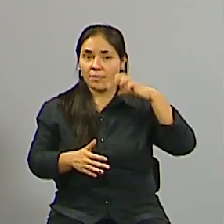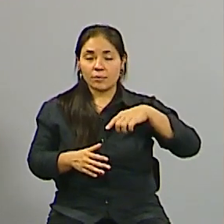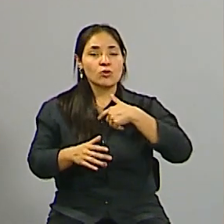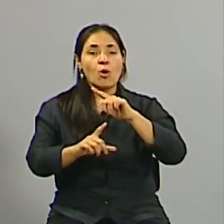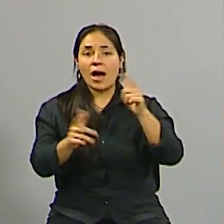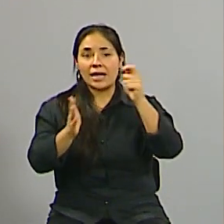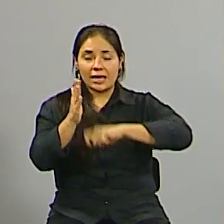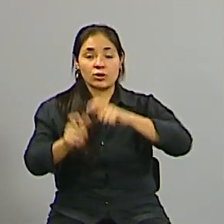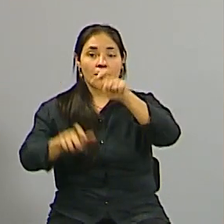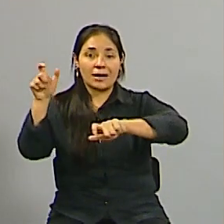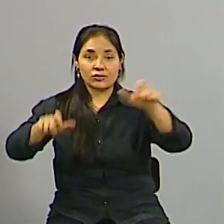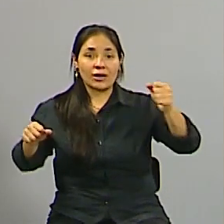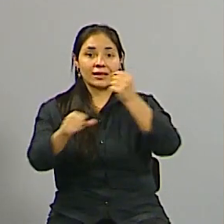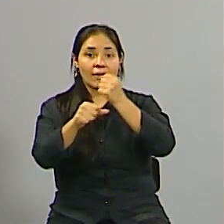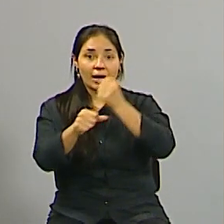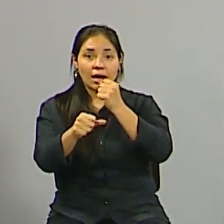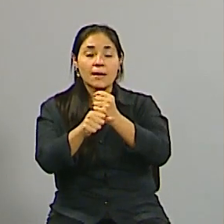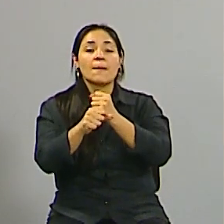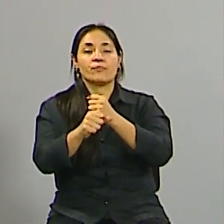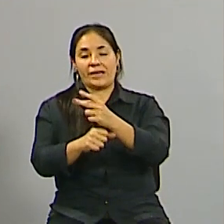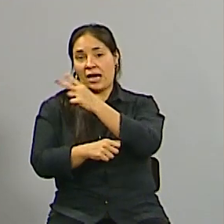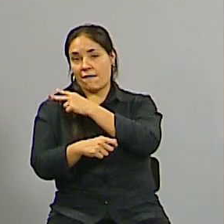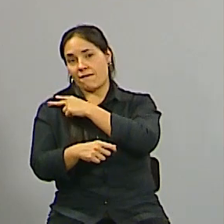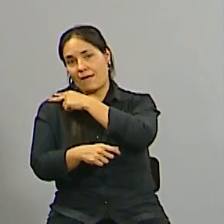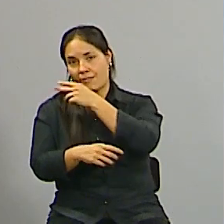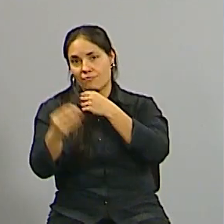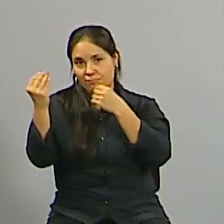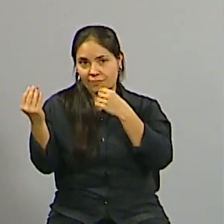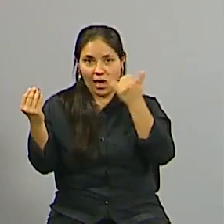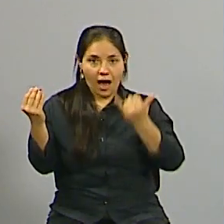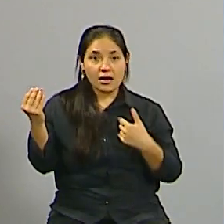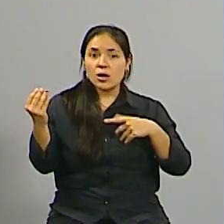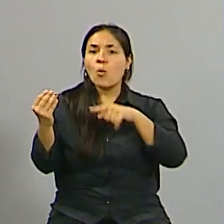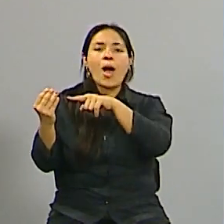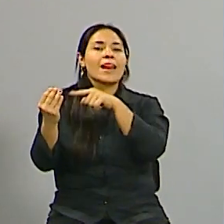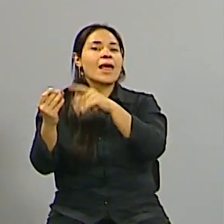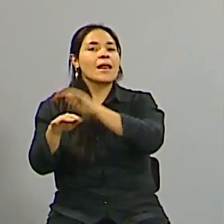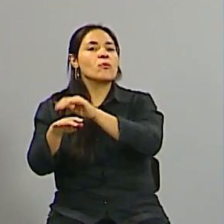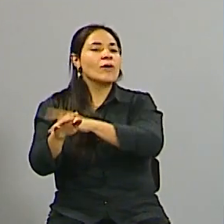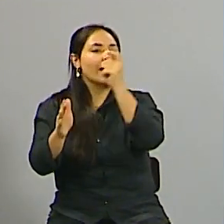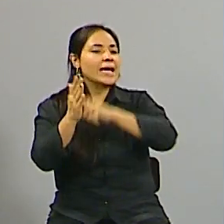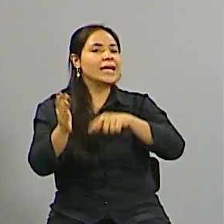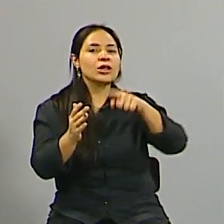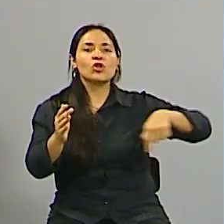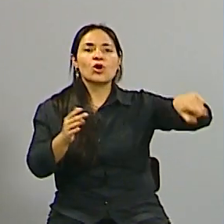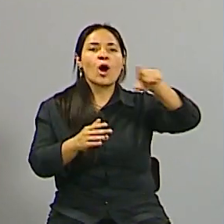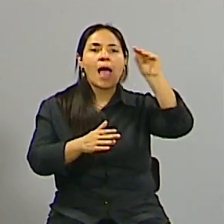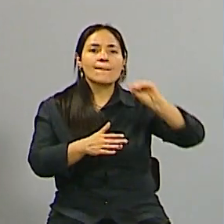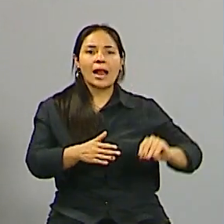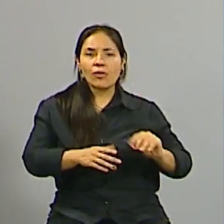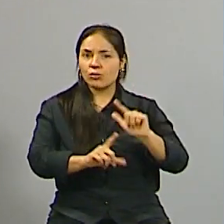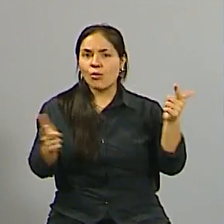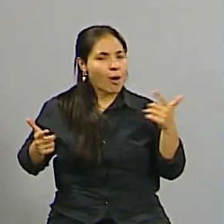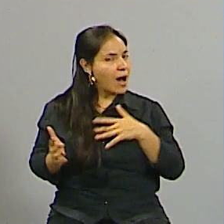y trabajadores que están en relación de dependencia, pero sin registro. Bueno, ese trabajo no registrado,